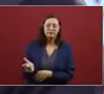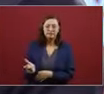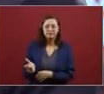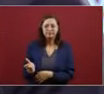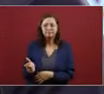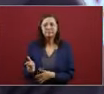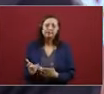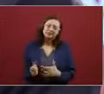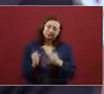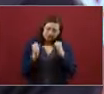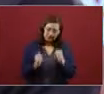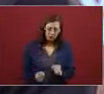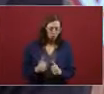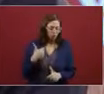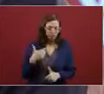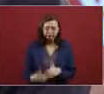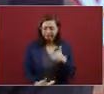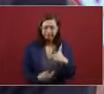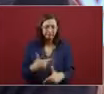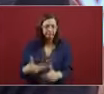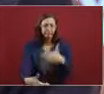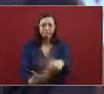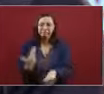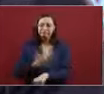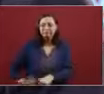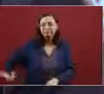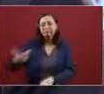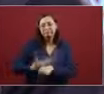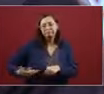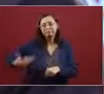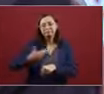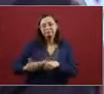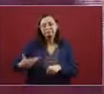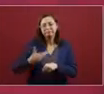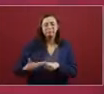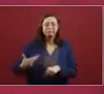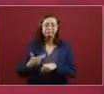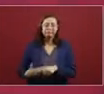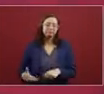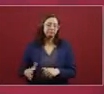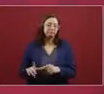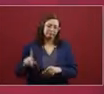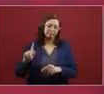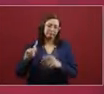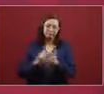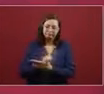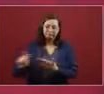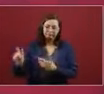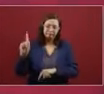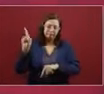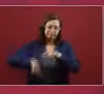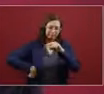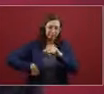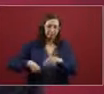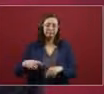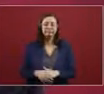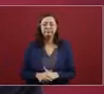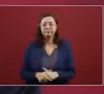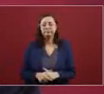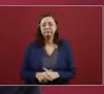de acuerdo a los procedimientos laborales se le va a quitar de la nómina